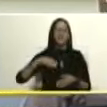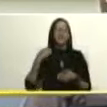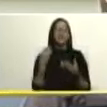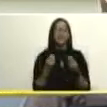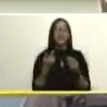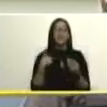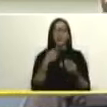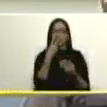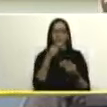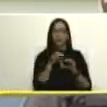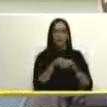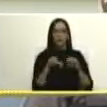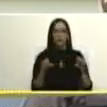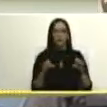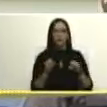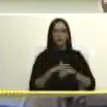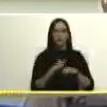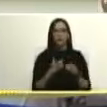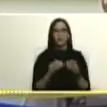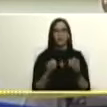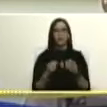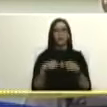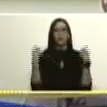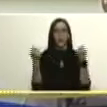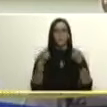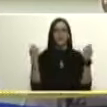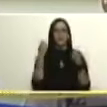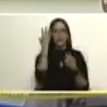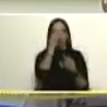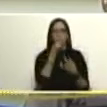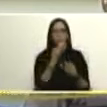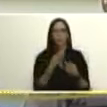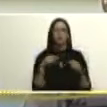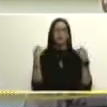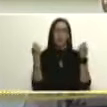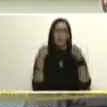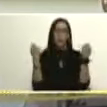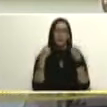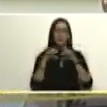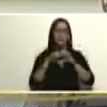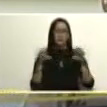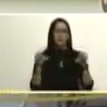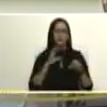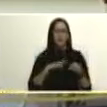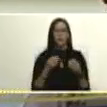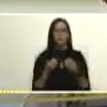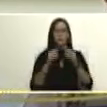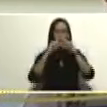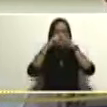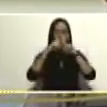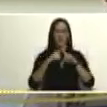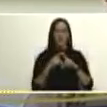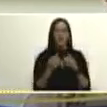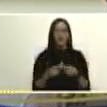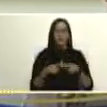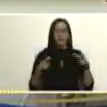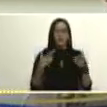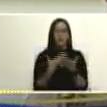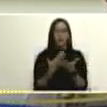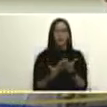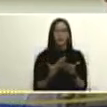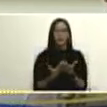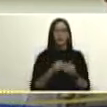ver con la educación, porque además es una campaña hermosa, porque es una campaña pedagógica donde estamos llenando de argumentos. El movimiento educativo